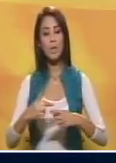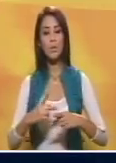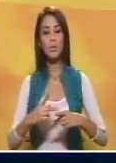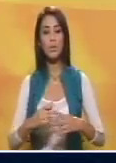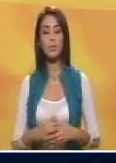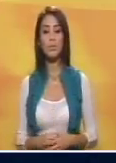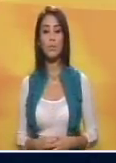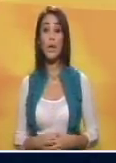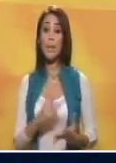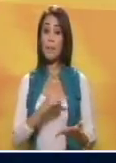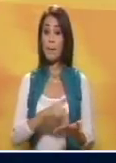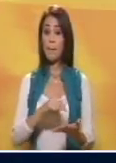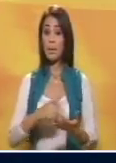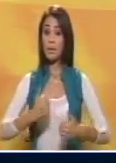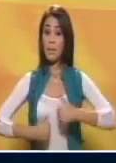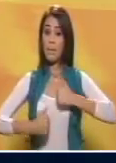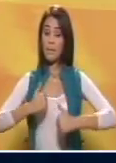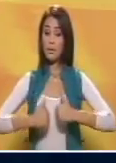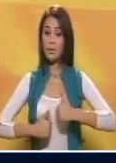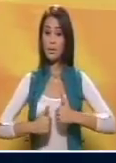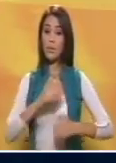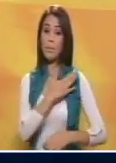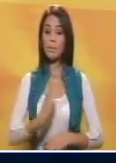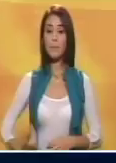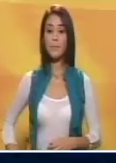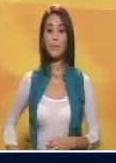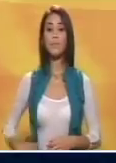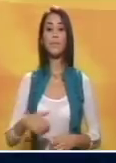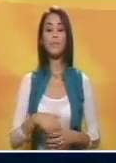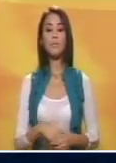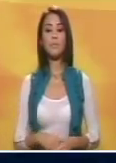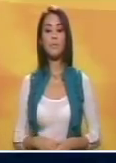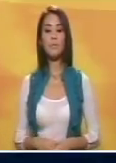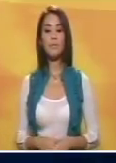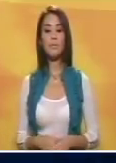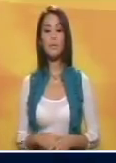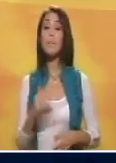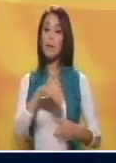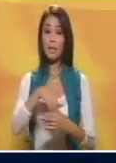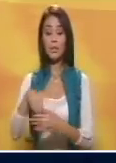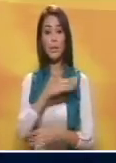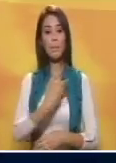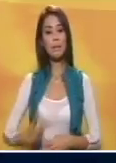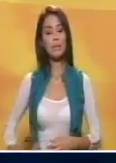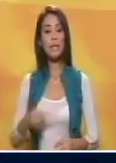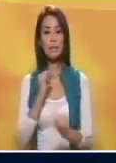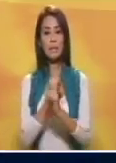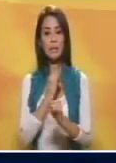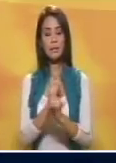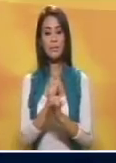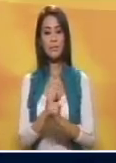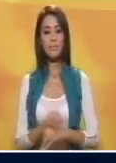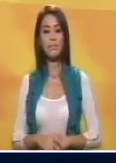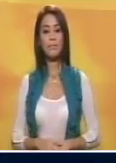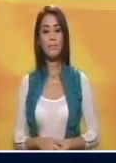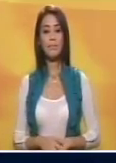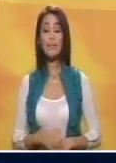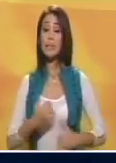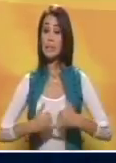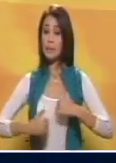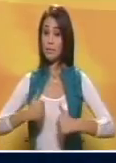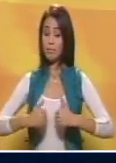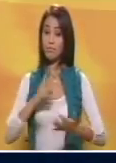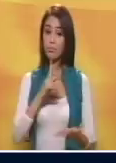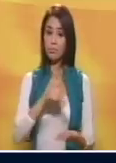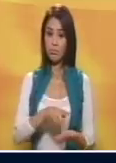postulaciones de candidatos para las elecciones presidenciales, esto a través de internet, y esas postulaciones van